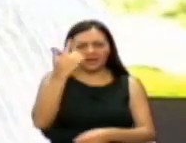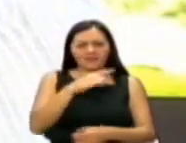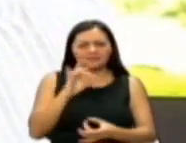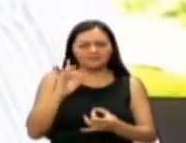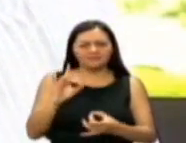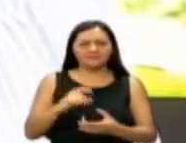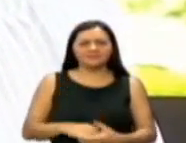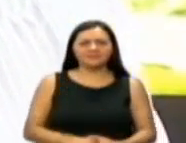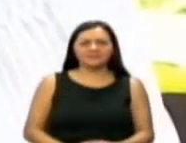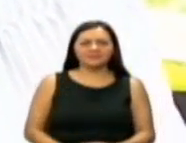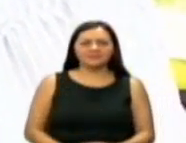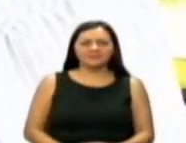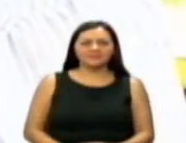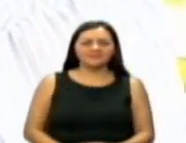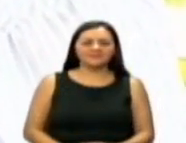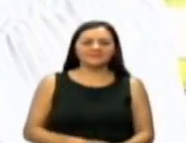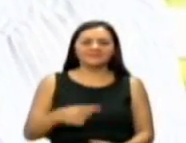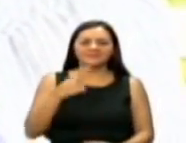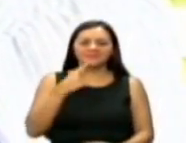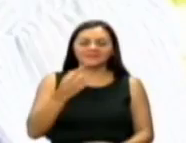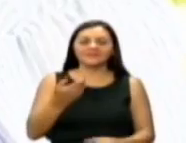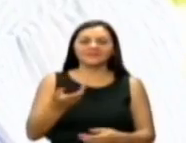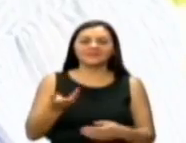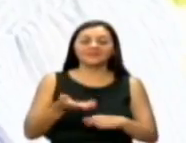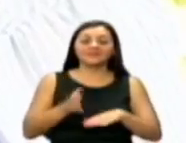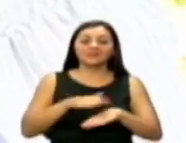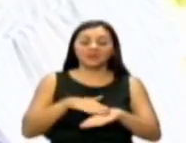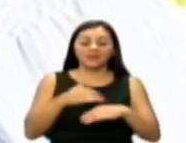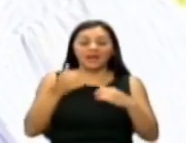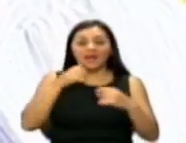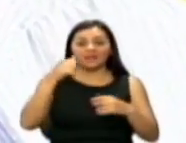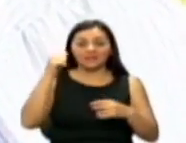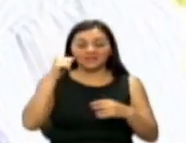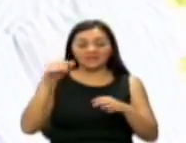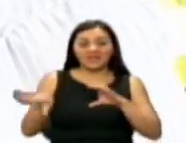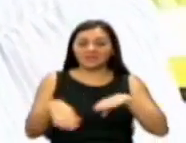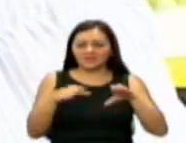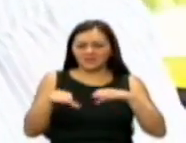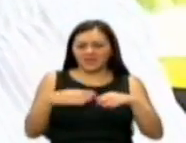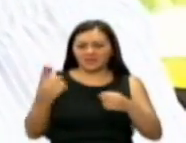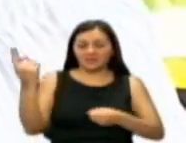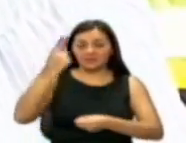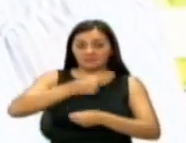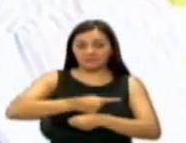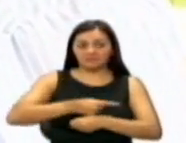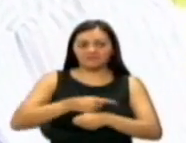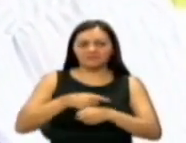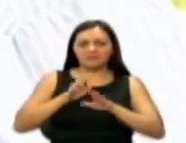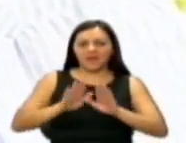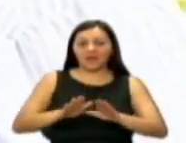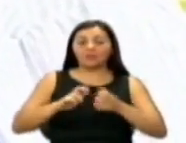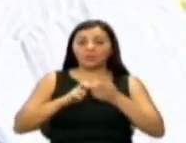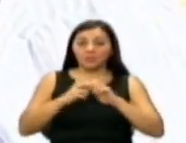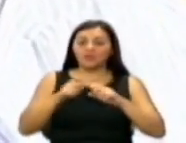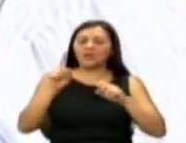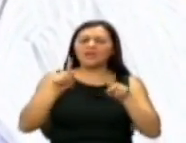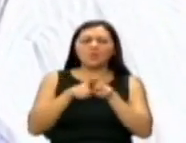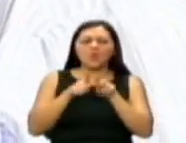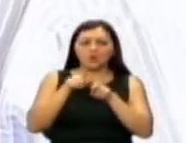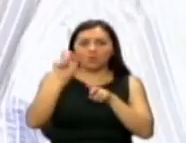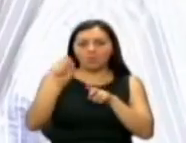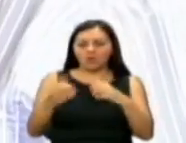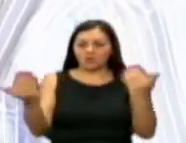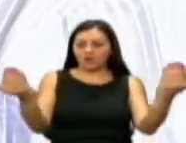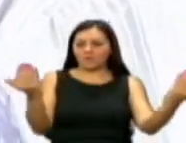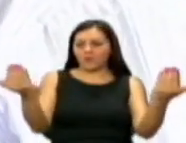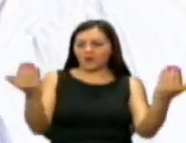maneras, las actividades que se desarrollaron el día de ayer son un termómetro para medir las fuerzas políticas, y